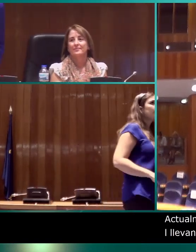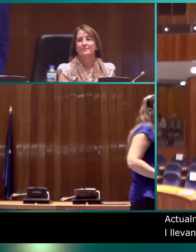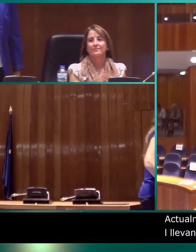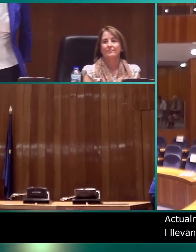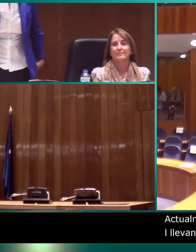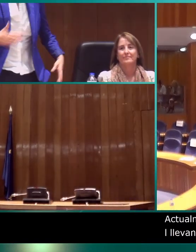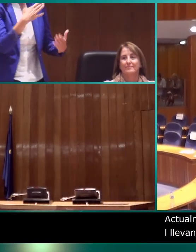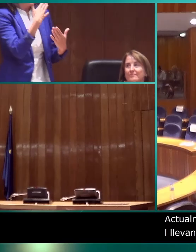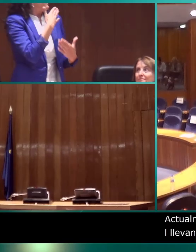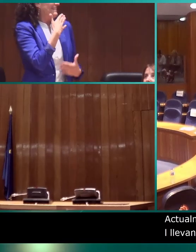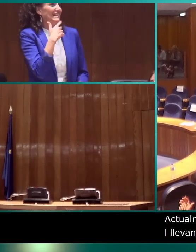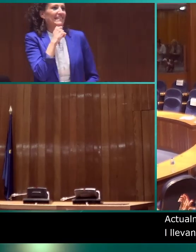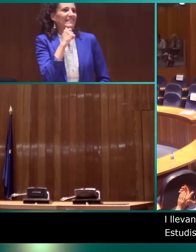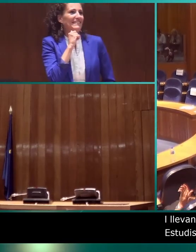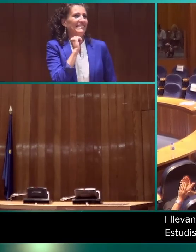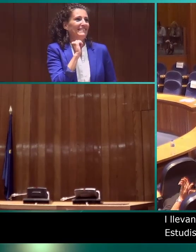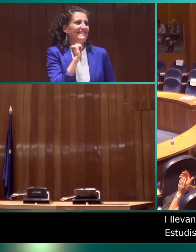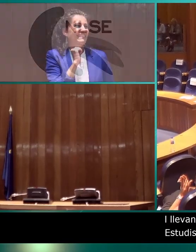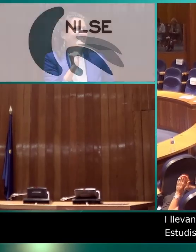Aplausos Aplausos